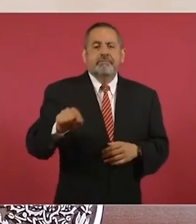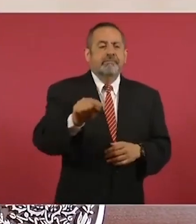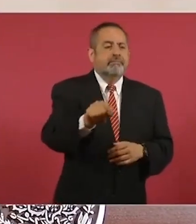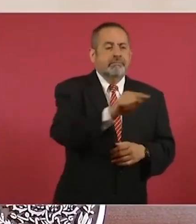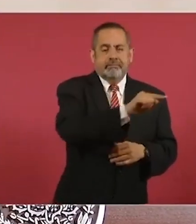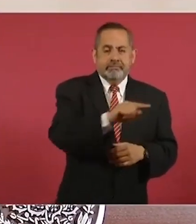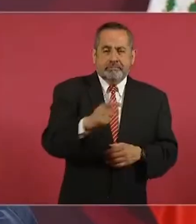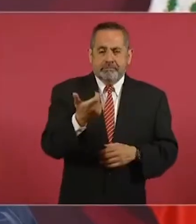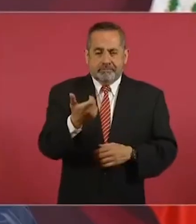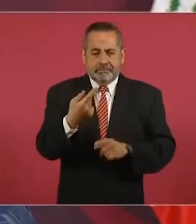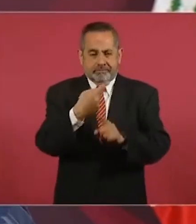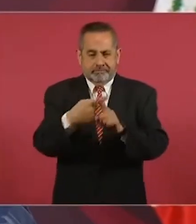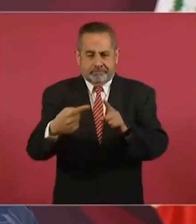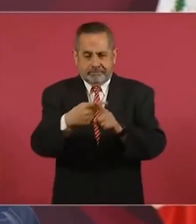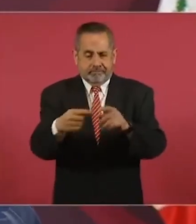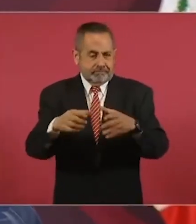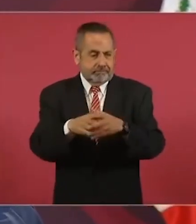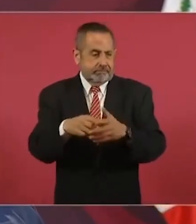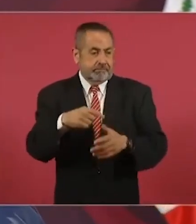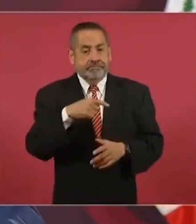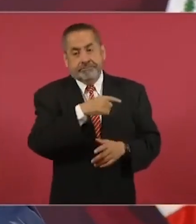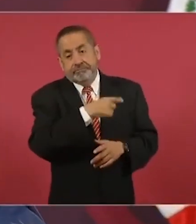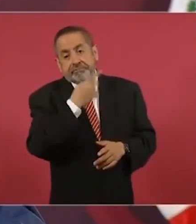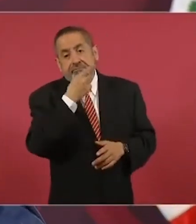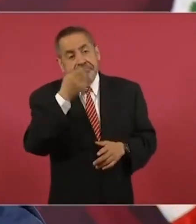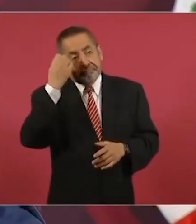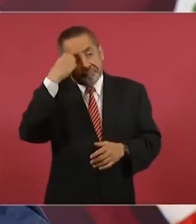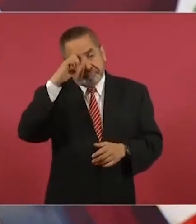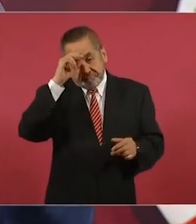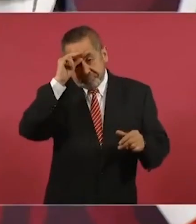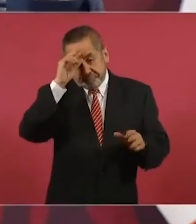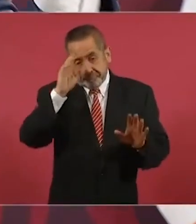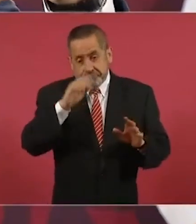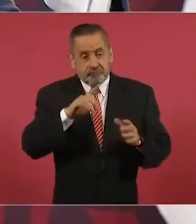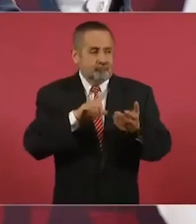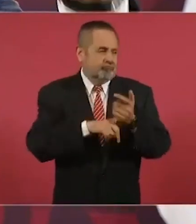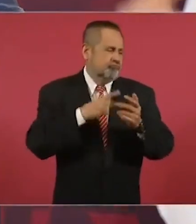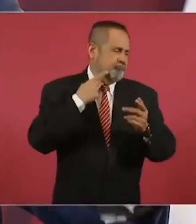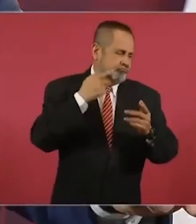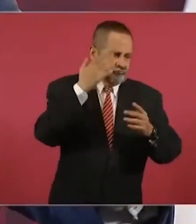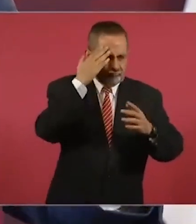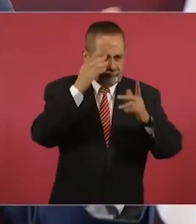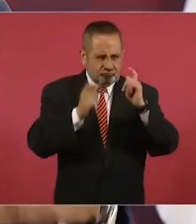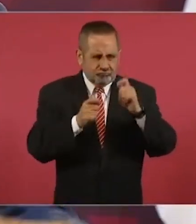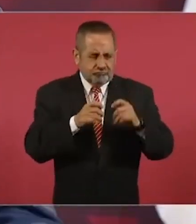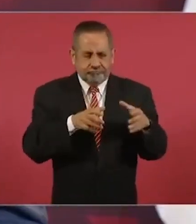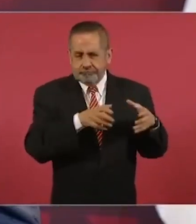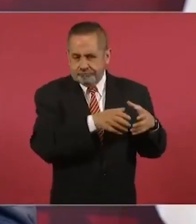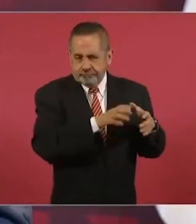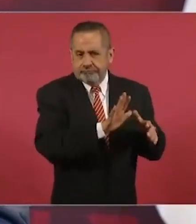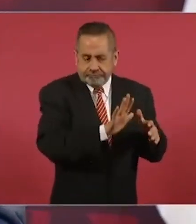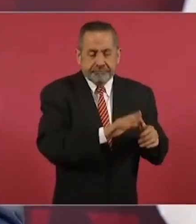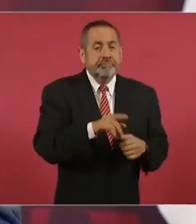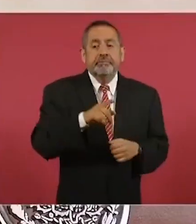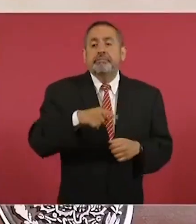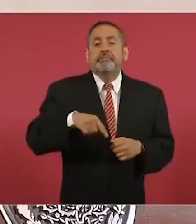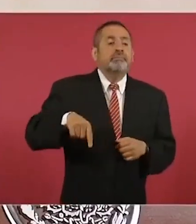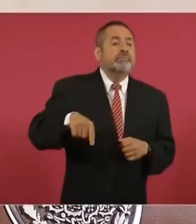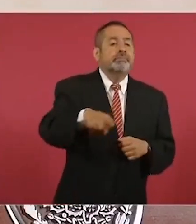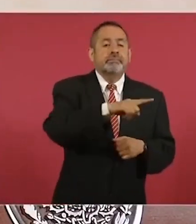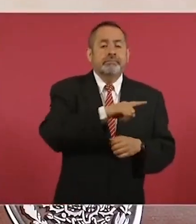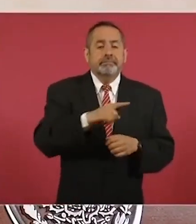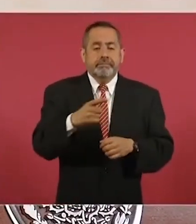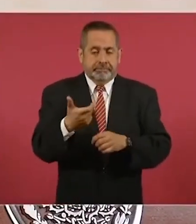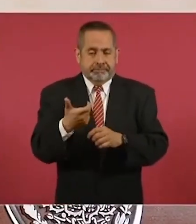de la Cámara Alta no había recibido la nueva propuesta del presidente Andrés Manuel López Obrador, quien durante su conferencia de prensa matutina habitual en